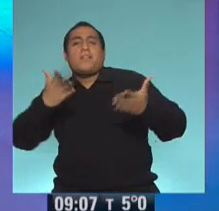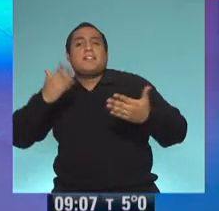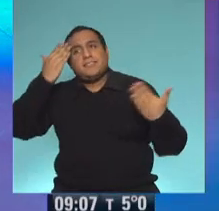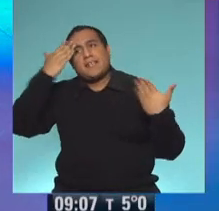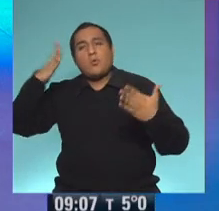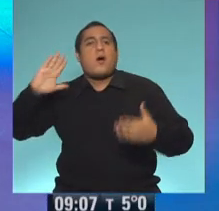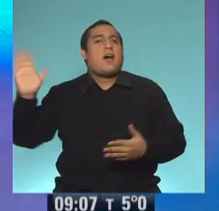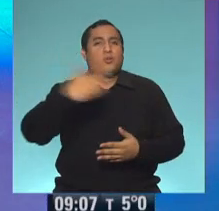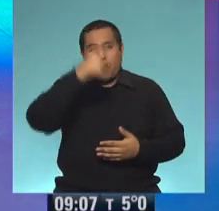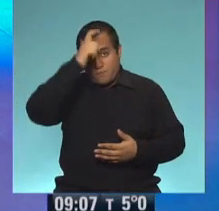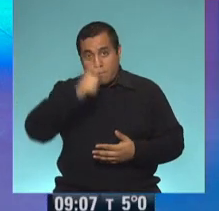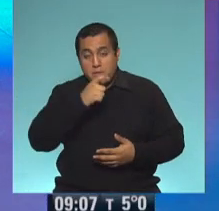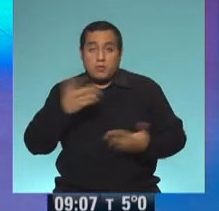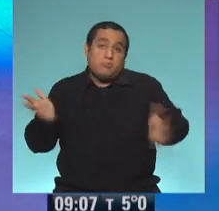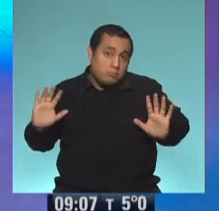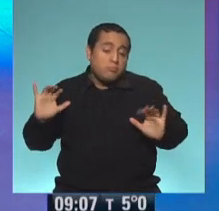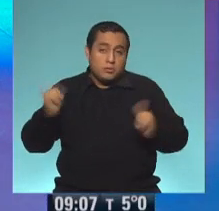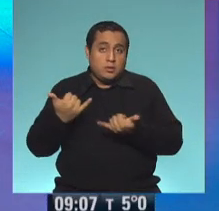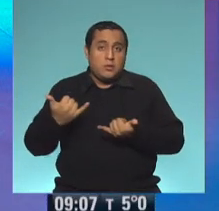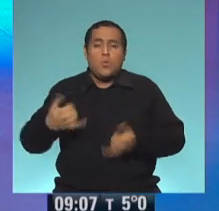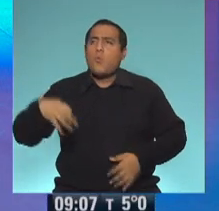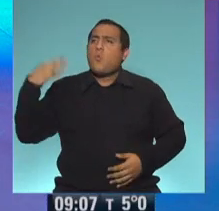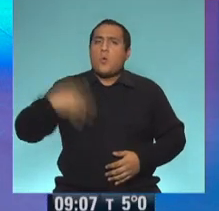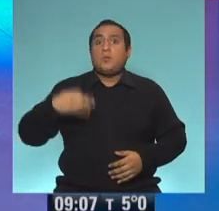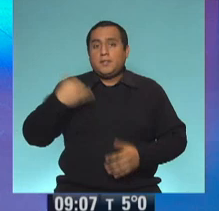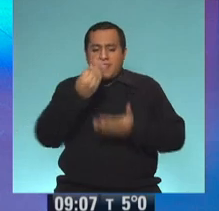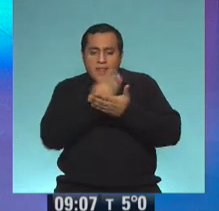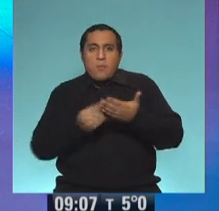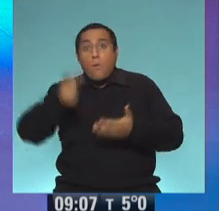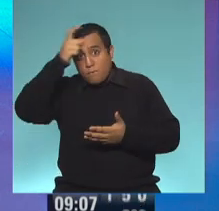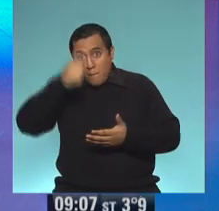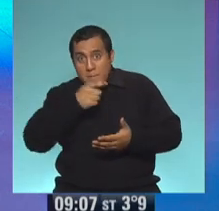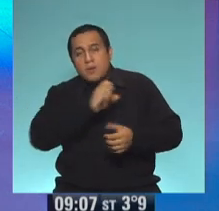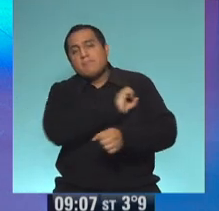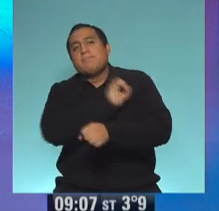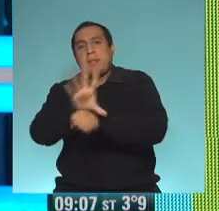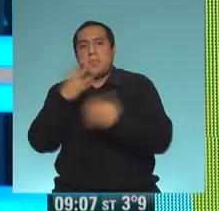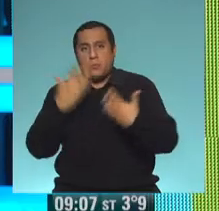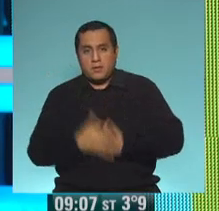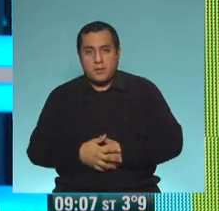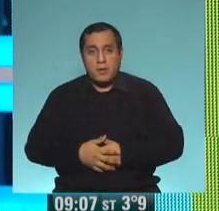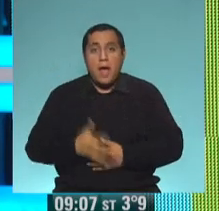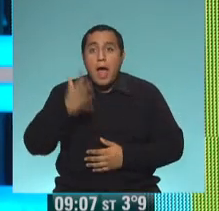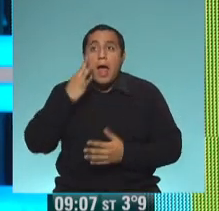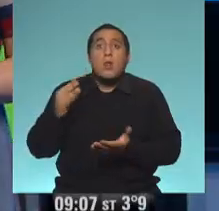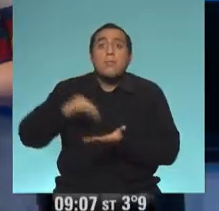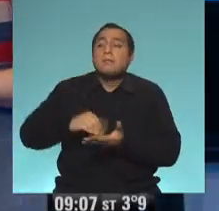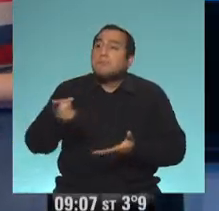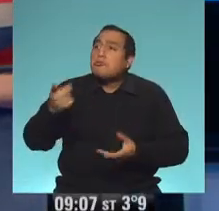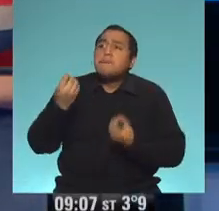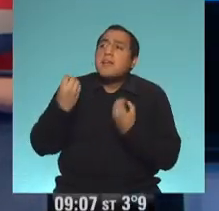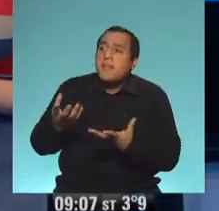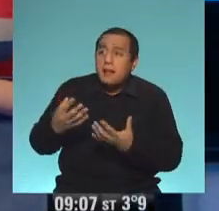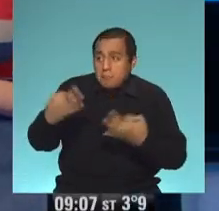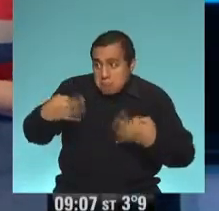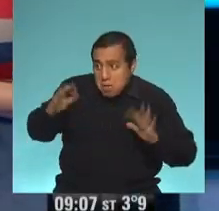el país. Buenísimo. Si tienen ganas, manden sus dibujos. Dibujos ¿bien? De bomberos, muy bien. Muy bien, perfecto. ¿Algo más? ¿Cómo estuvieron? Bien. ¿Todo muy bien?